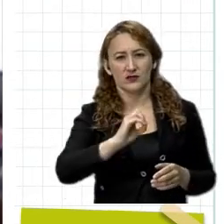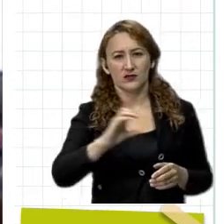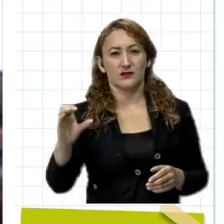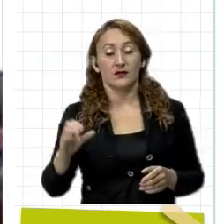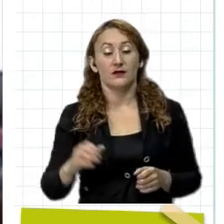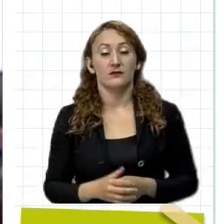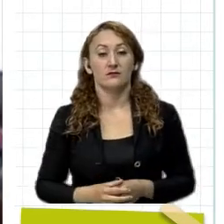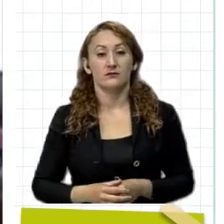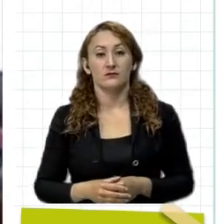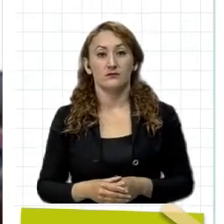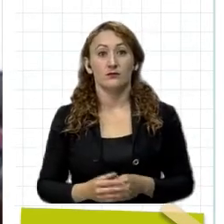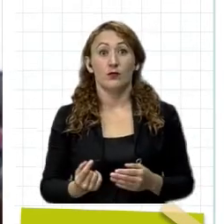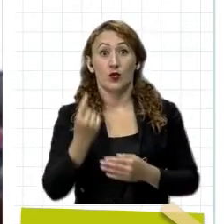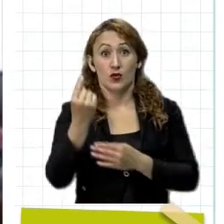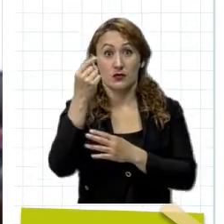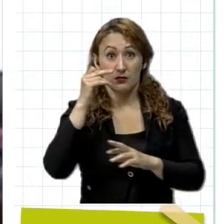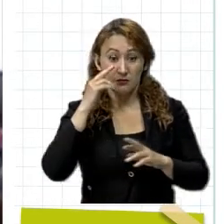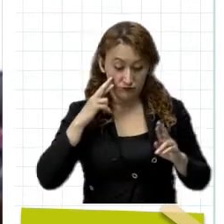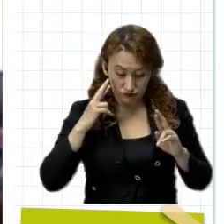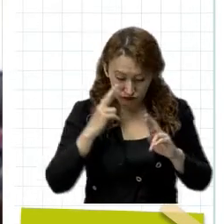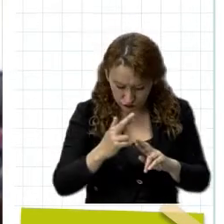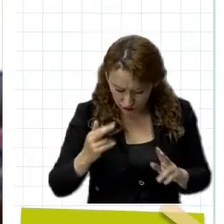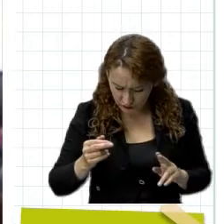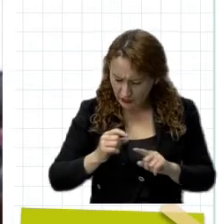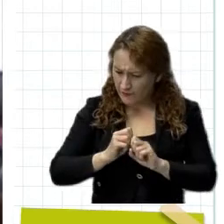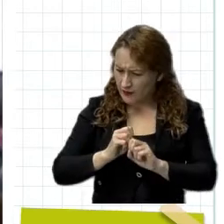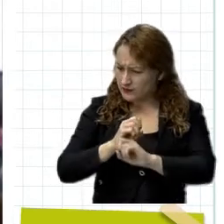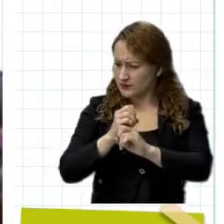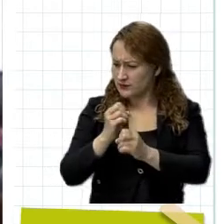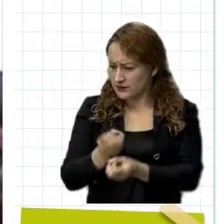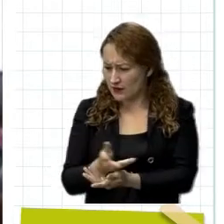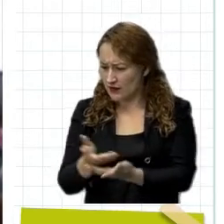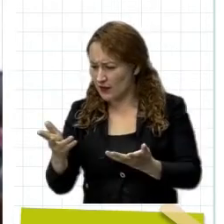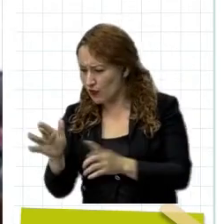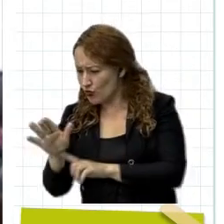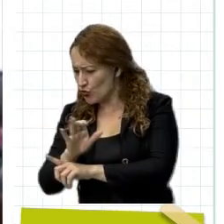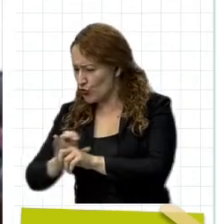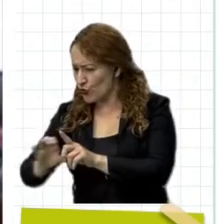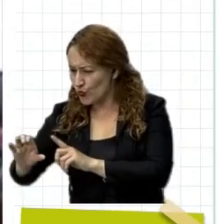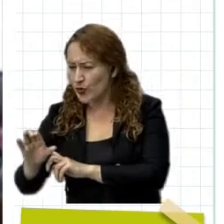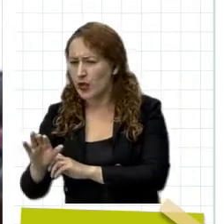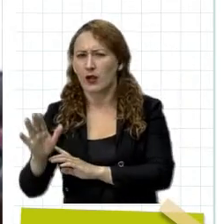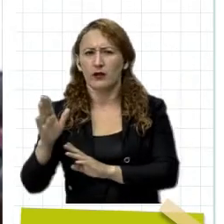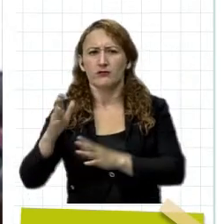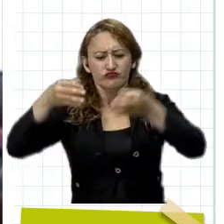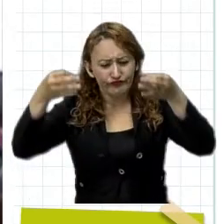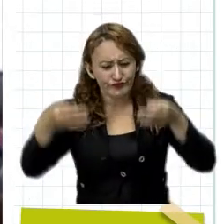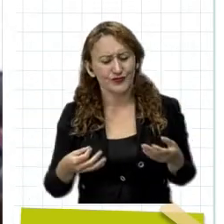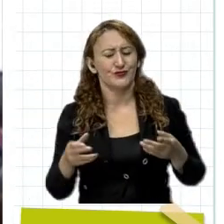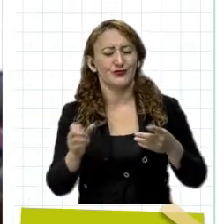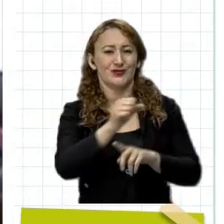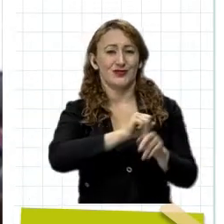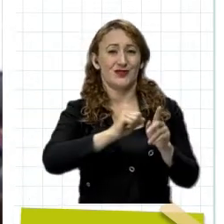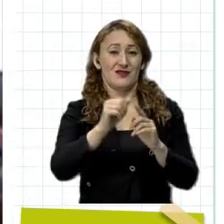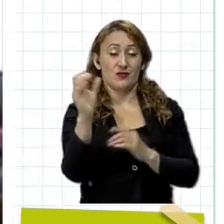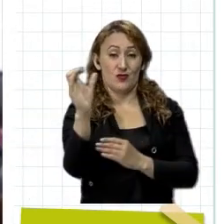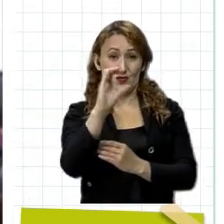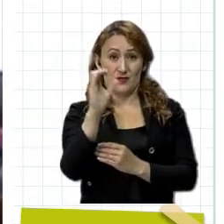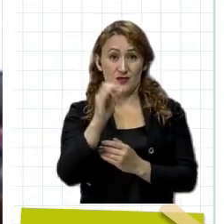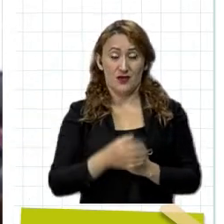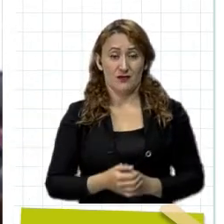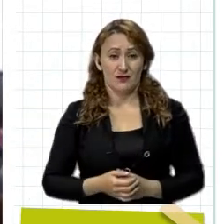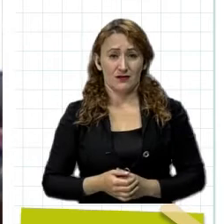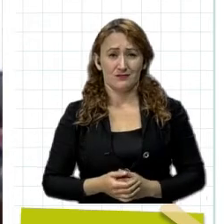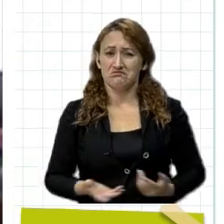pesar de las políticas de reconocimiento de la diversidad y de la multiculturalidad constitutiva de la sociedad colombiana,